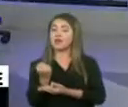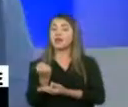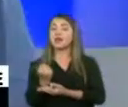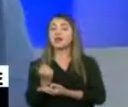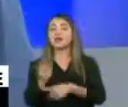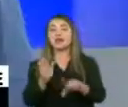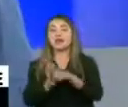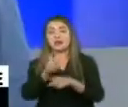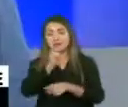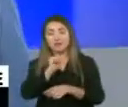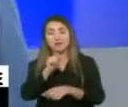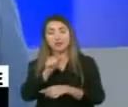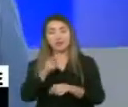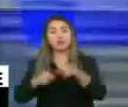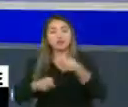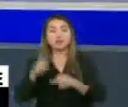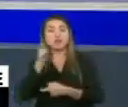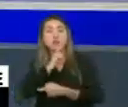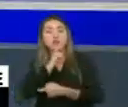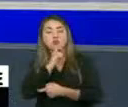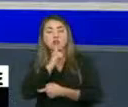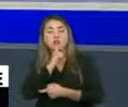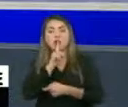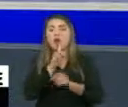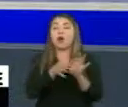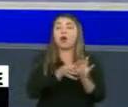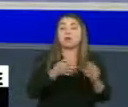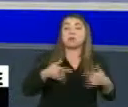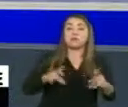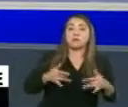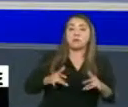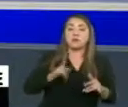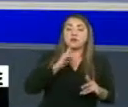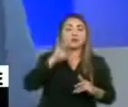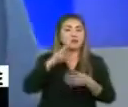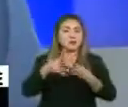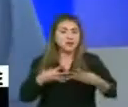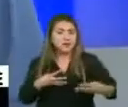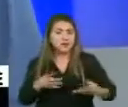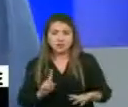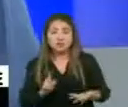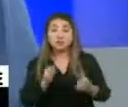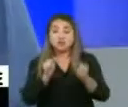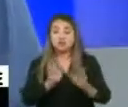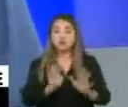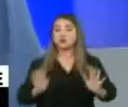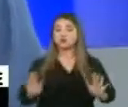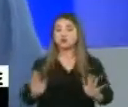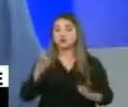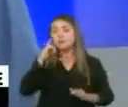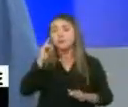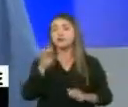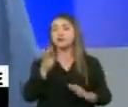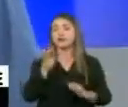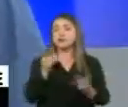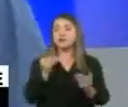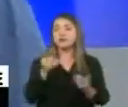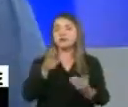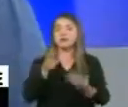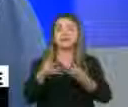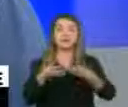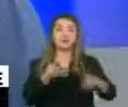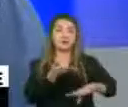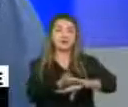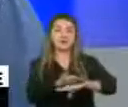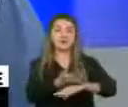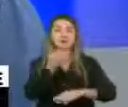del COE. Por supuesto. ¿No es una excusa como para conocer o tener más transparencia respecto a esta ley? puede ser un caso que amerite mayores niveles de transparencia en virtud de que